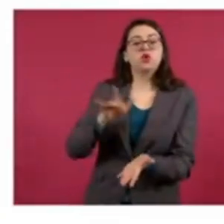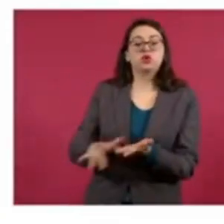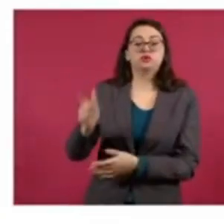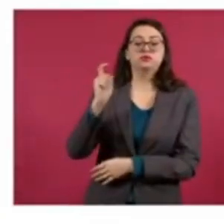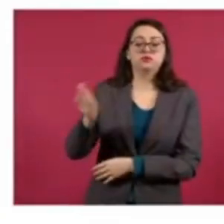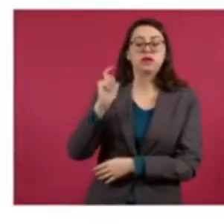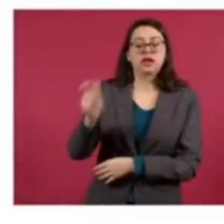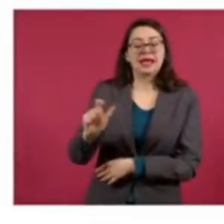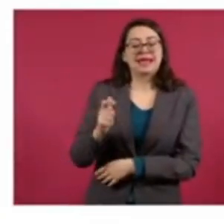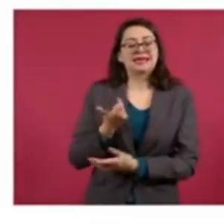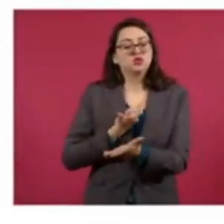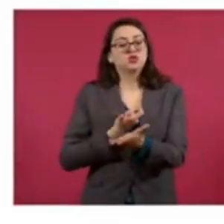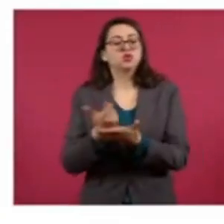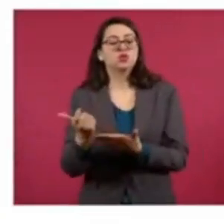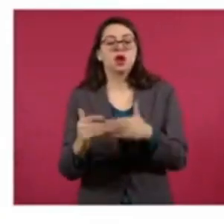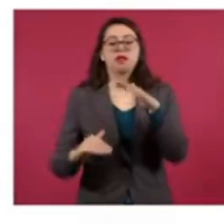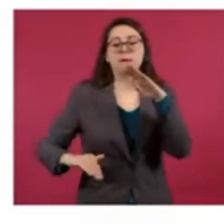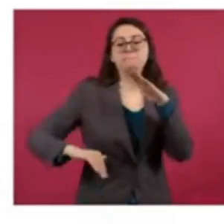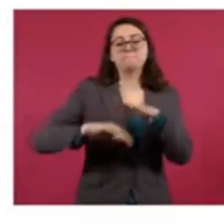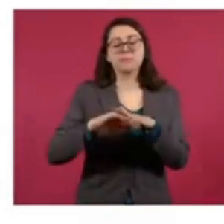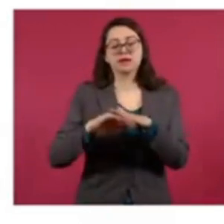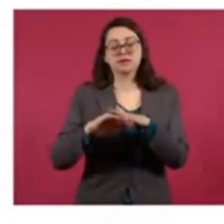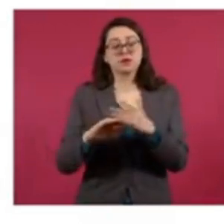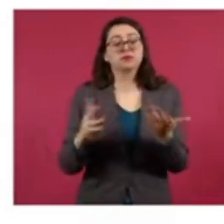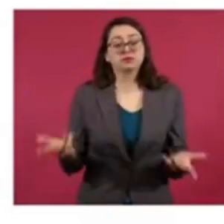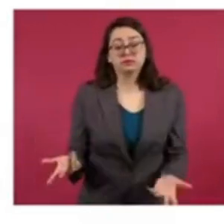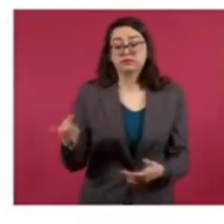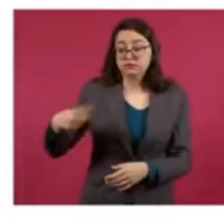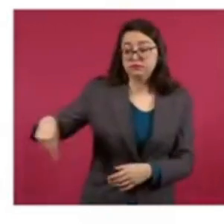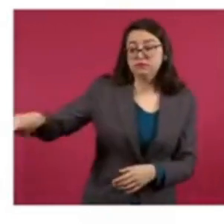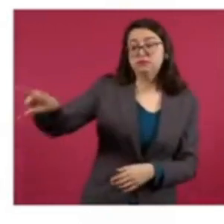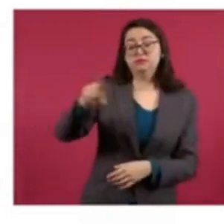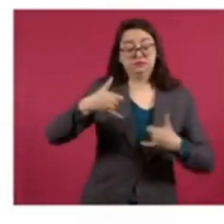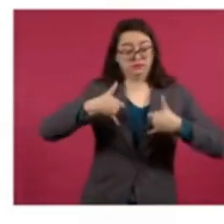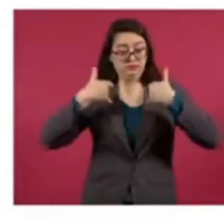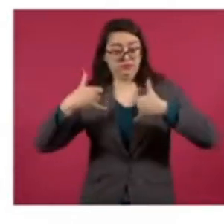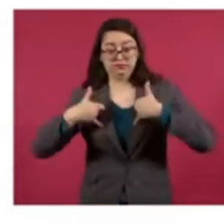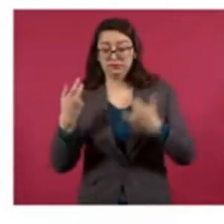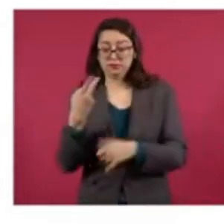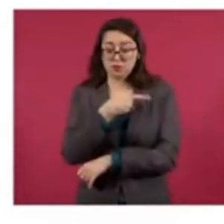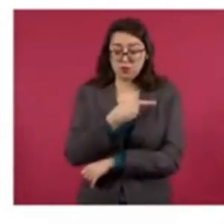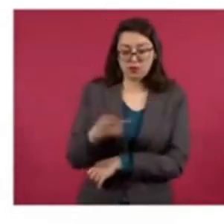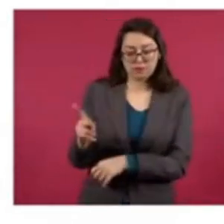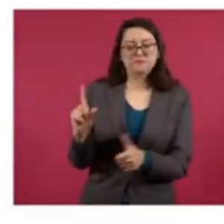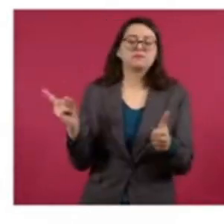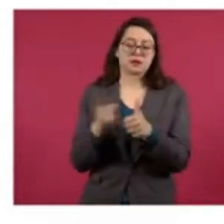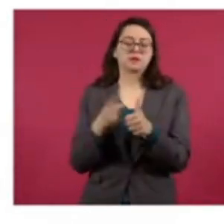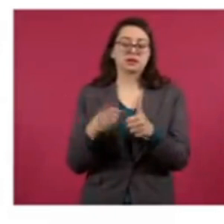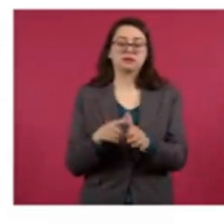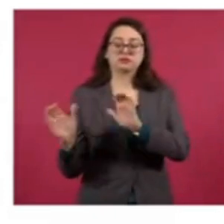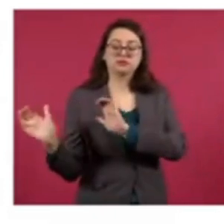a echar otra vez para atrás estas mismas reformas. Pero él insiste porque, pues como les digo, se trata de la